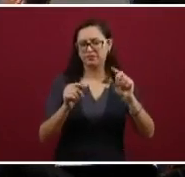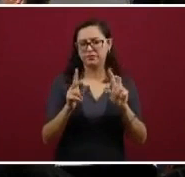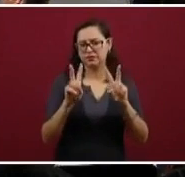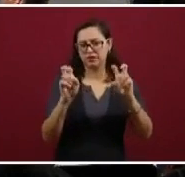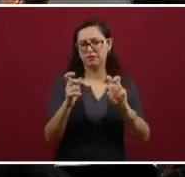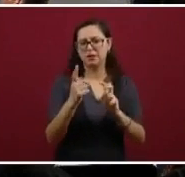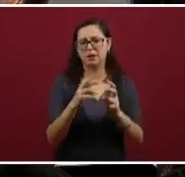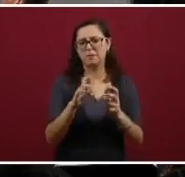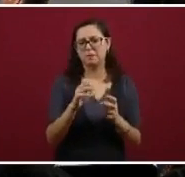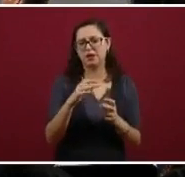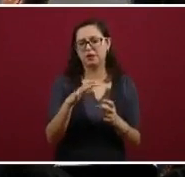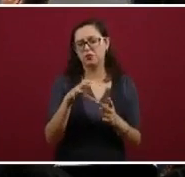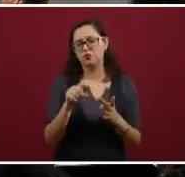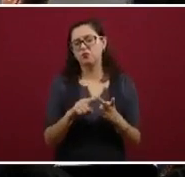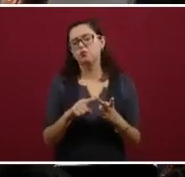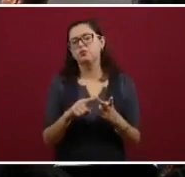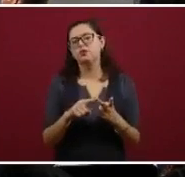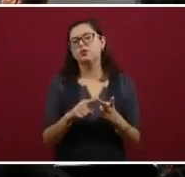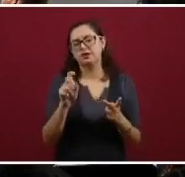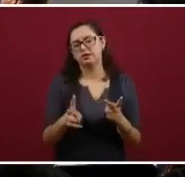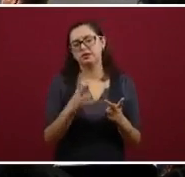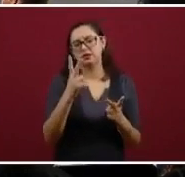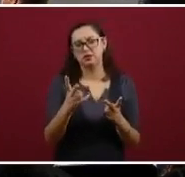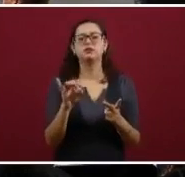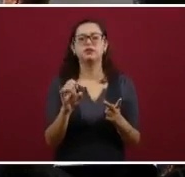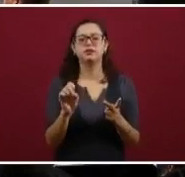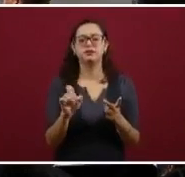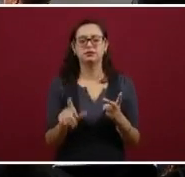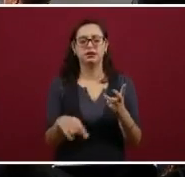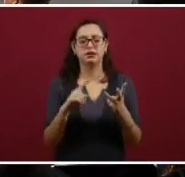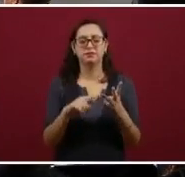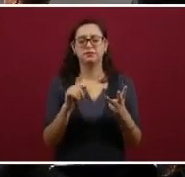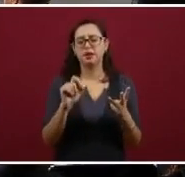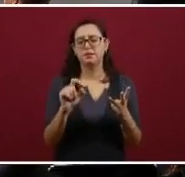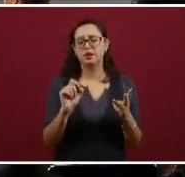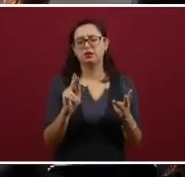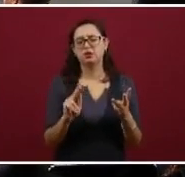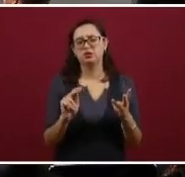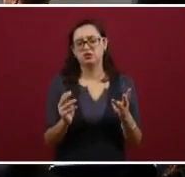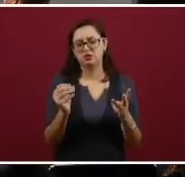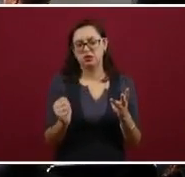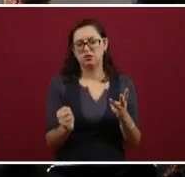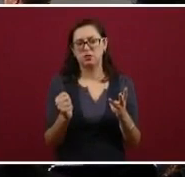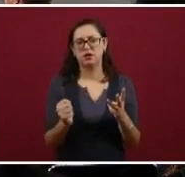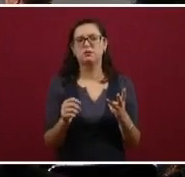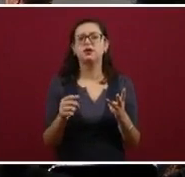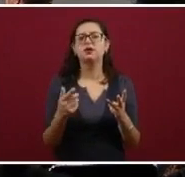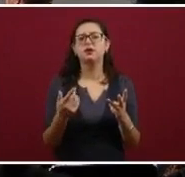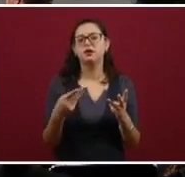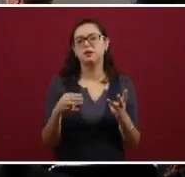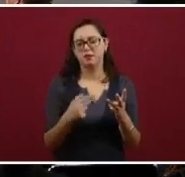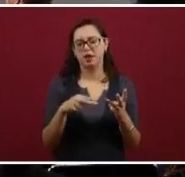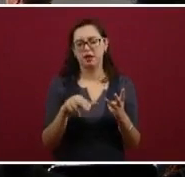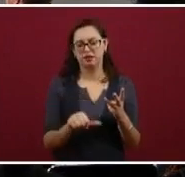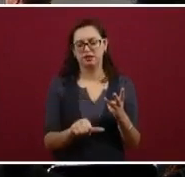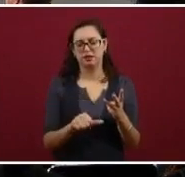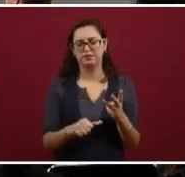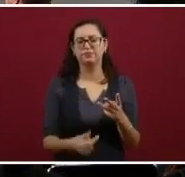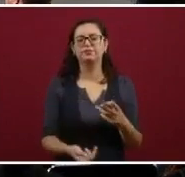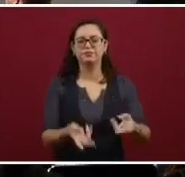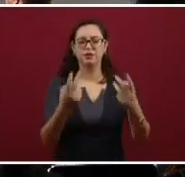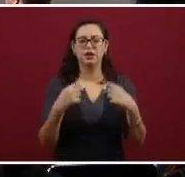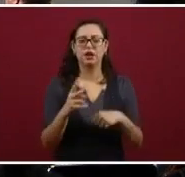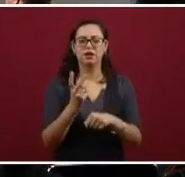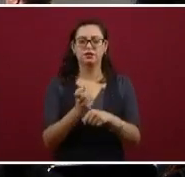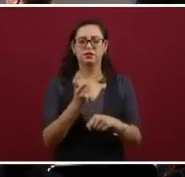premium, 22 pesos 14 centavos para el diésel, 20 pesos con 89 centavos para la gasolina regular. El segundo lugar